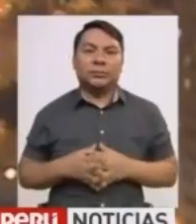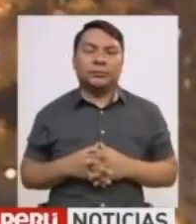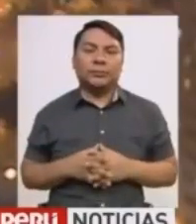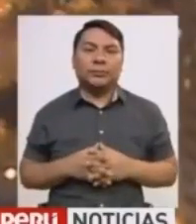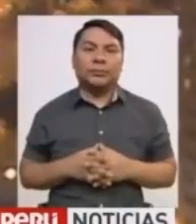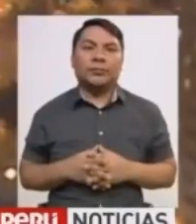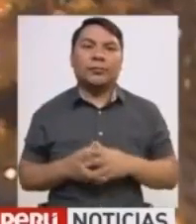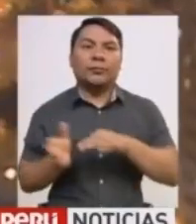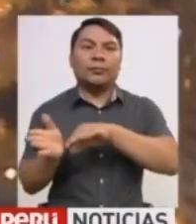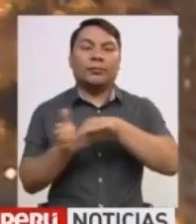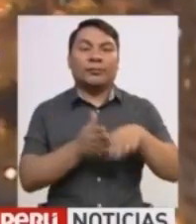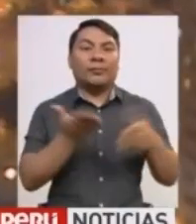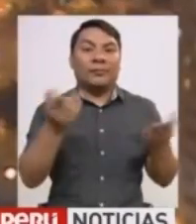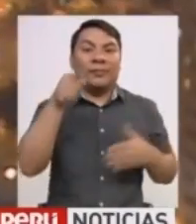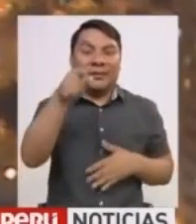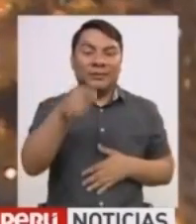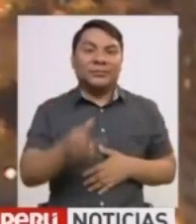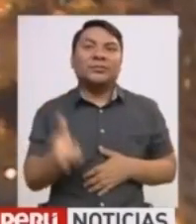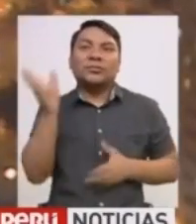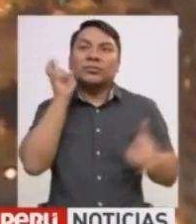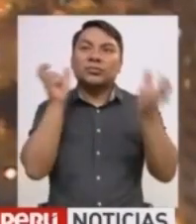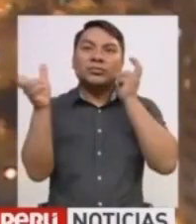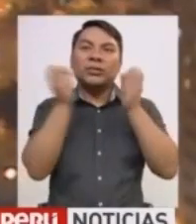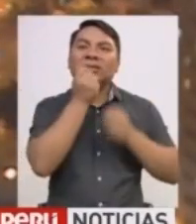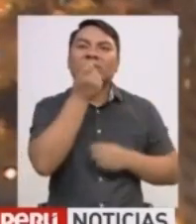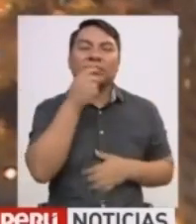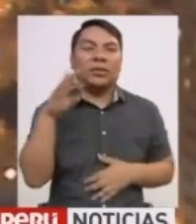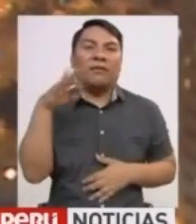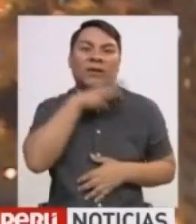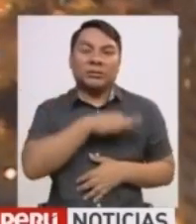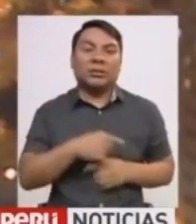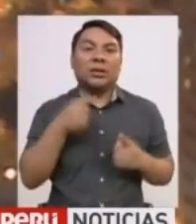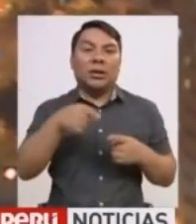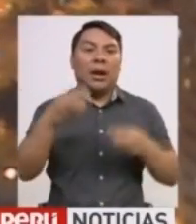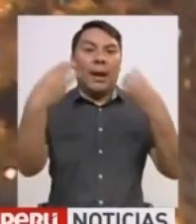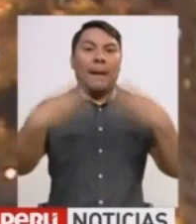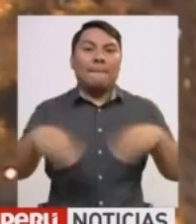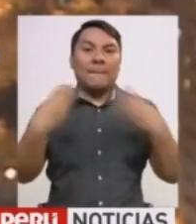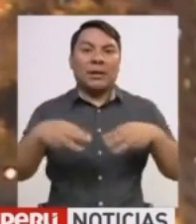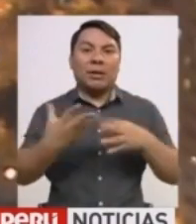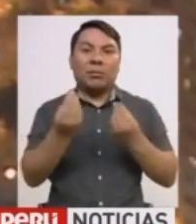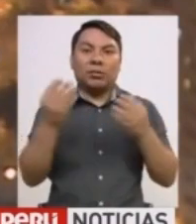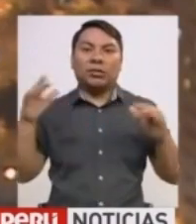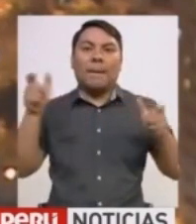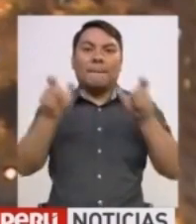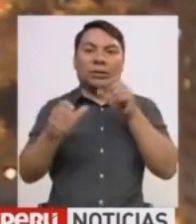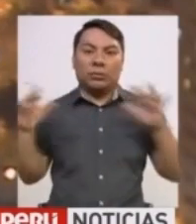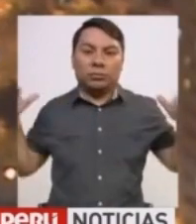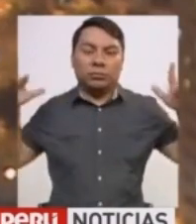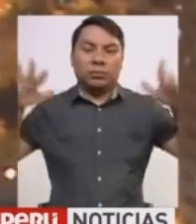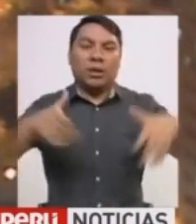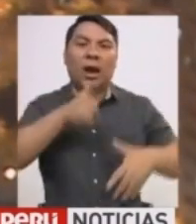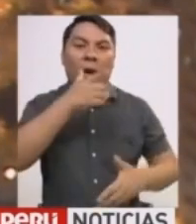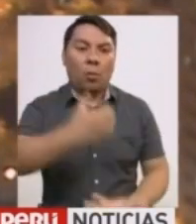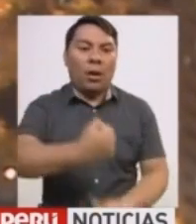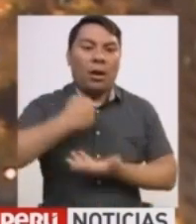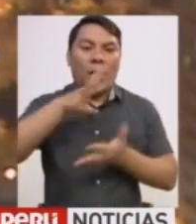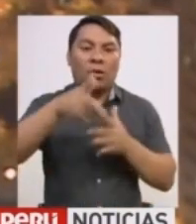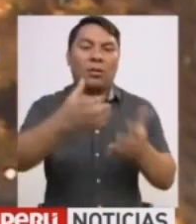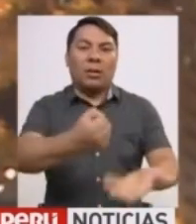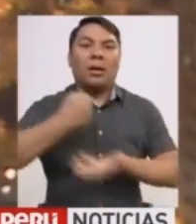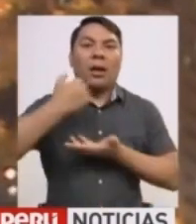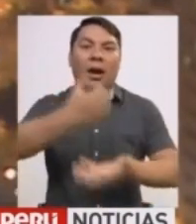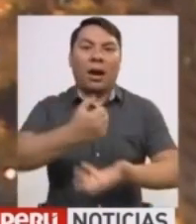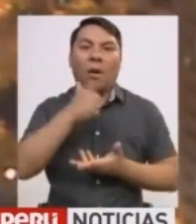Bien, y ante estos falsos rumores, los supermercados se vieron abarrotados de personas que compraban agua y víveres en gran cantidad.